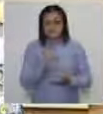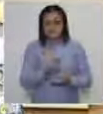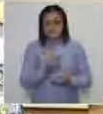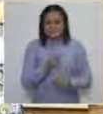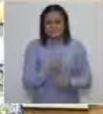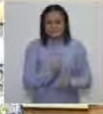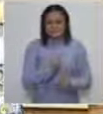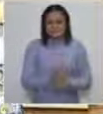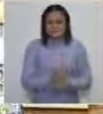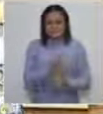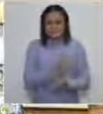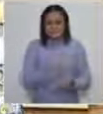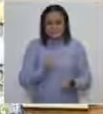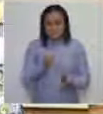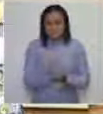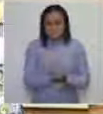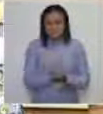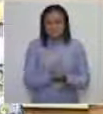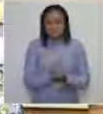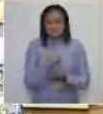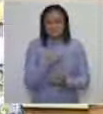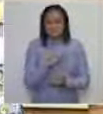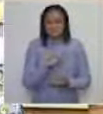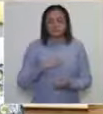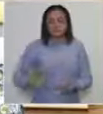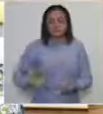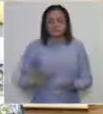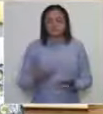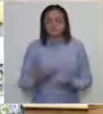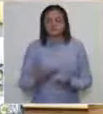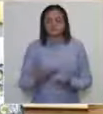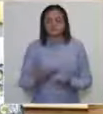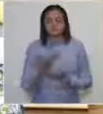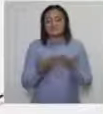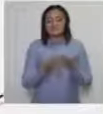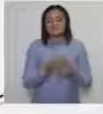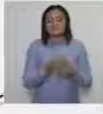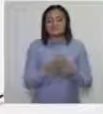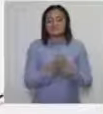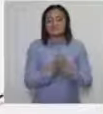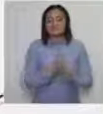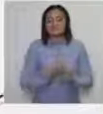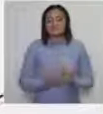en esta ciudad y en este municipio. Adelante, presidente estimado.